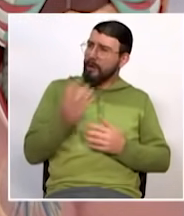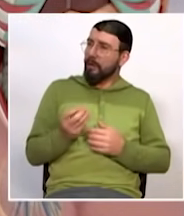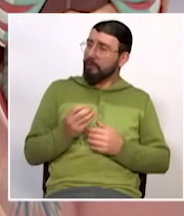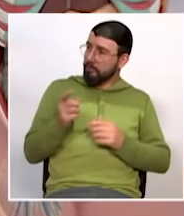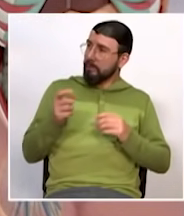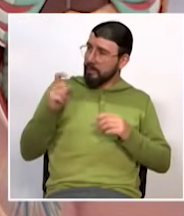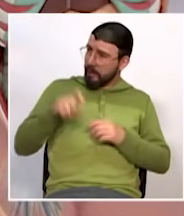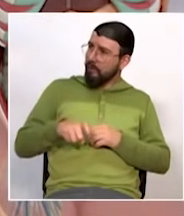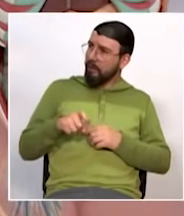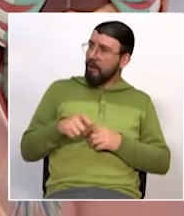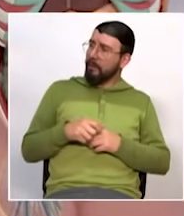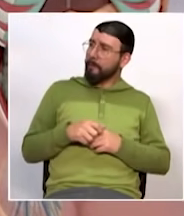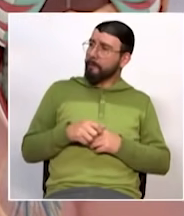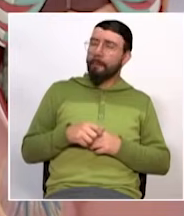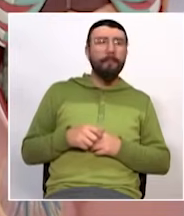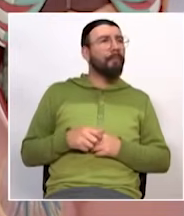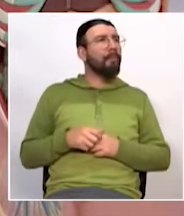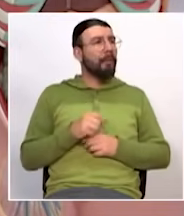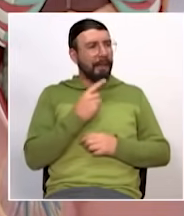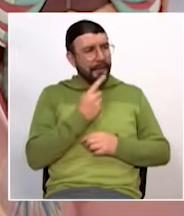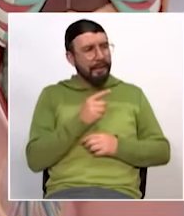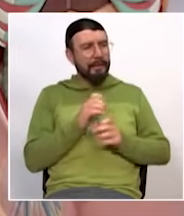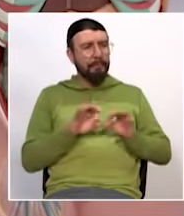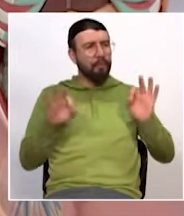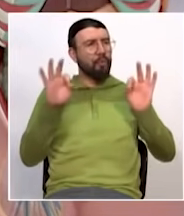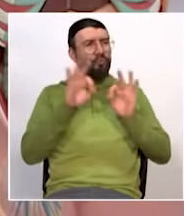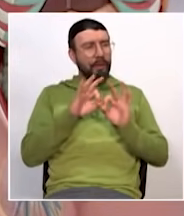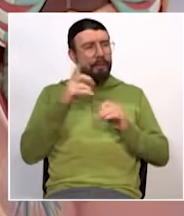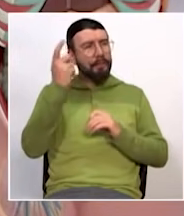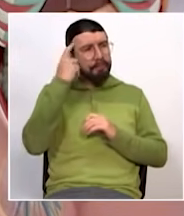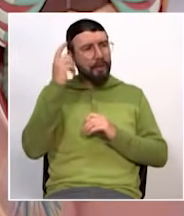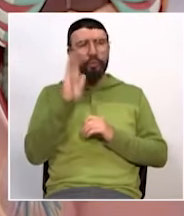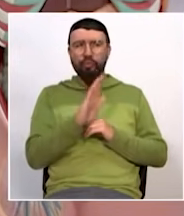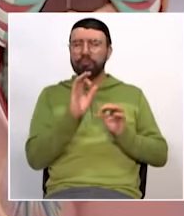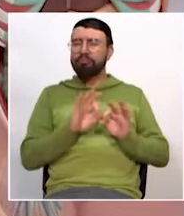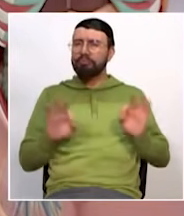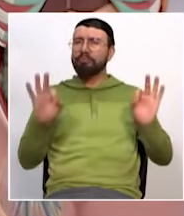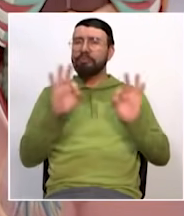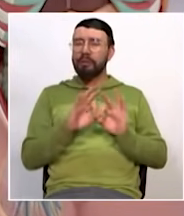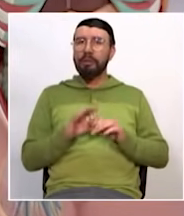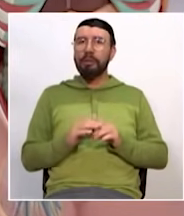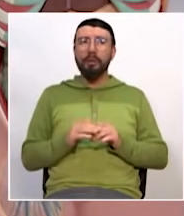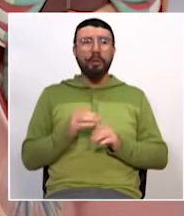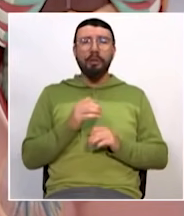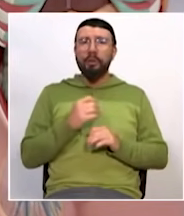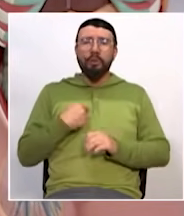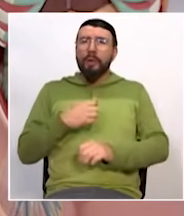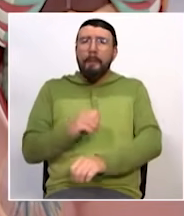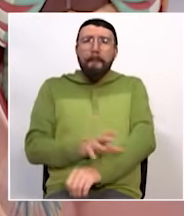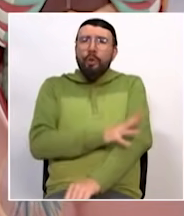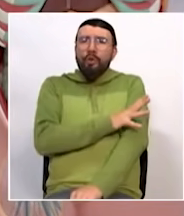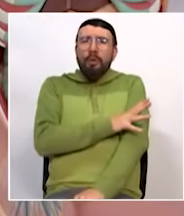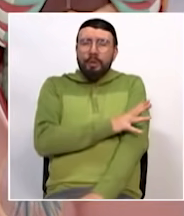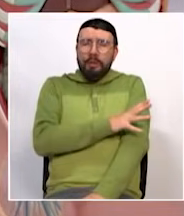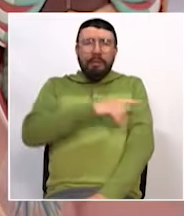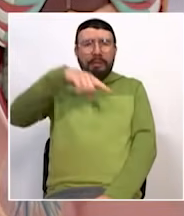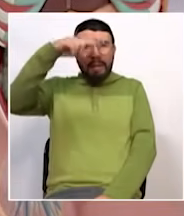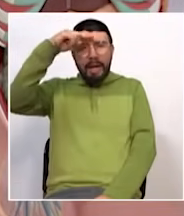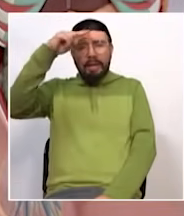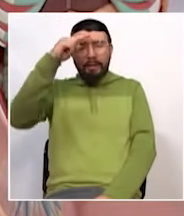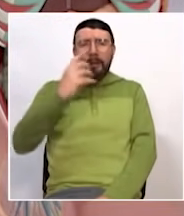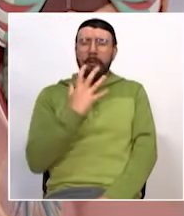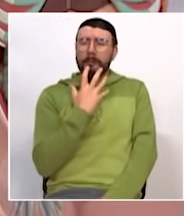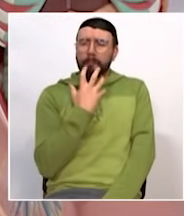dice algo muy importante y muy inteligente y van reprimir emociones sobre todo emociones negativas